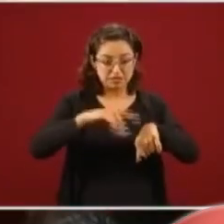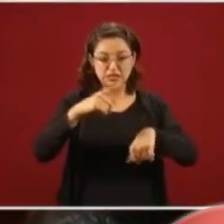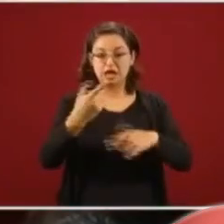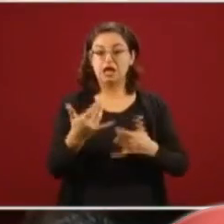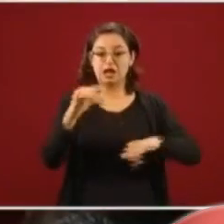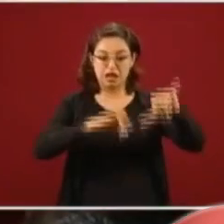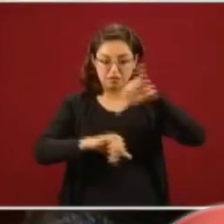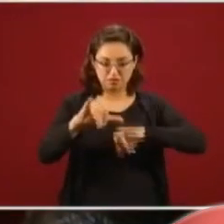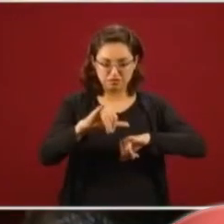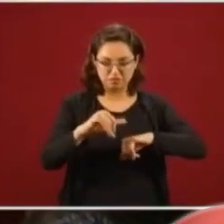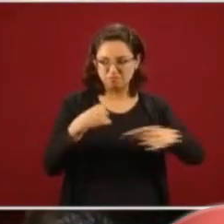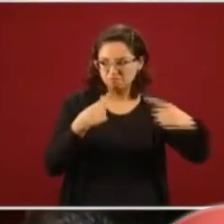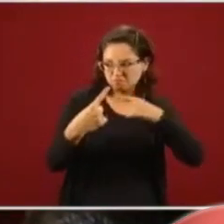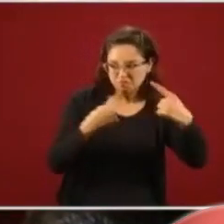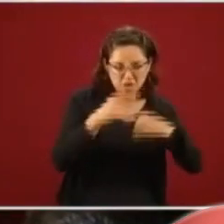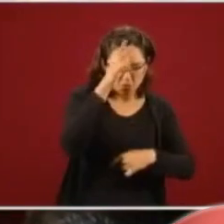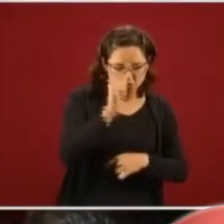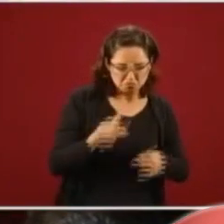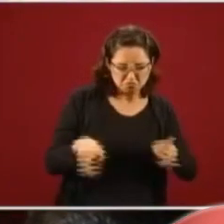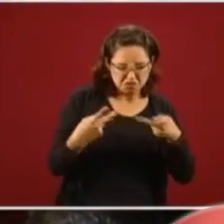hicieron en el caso